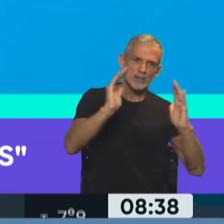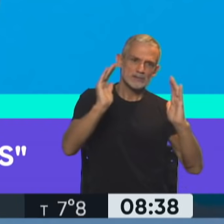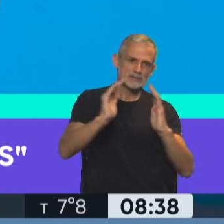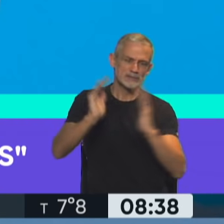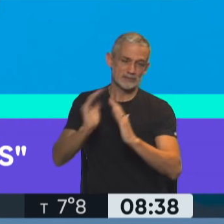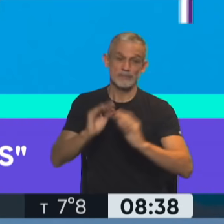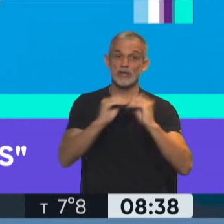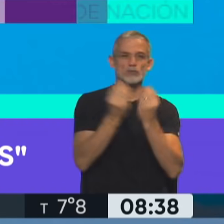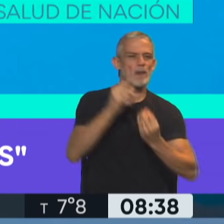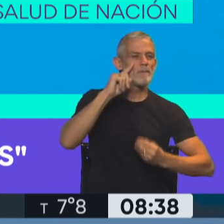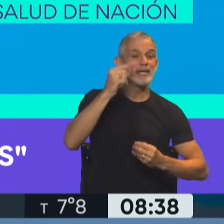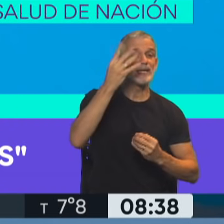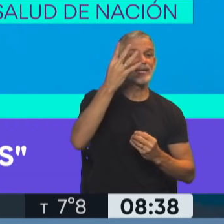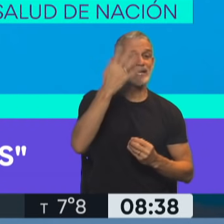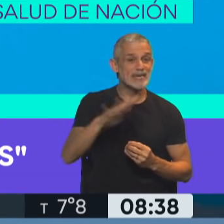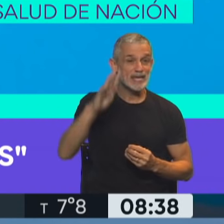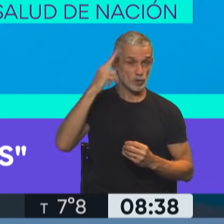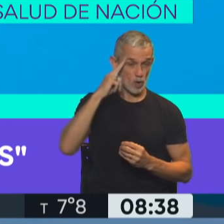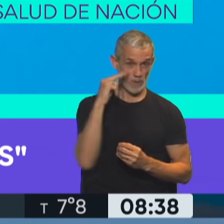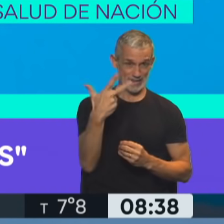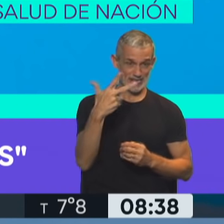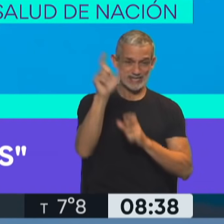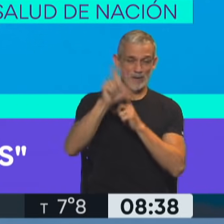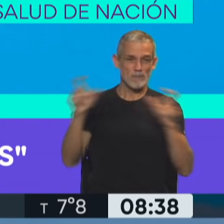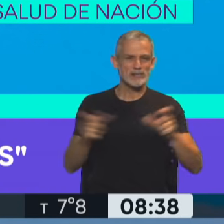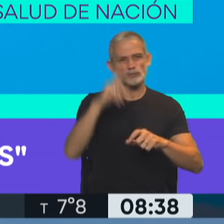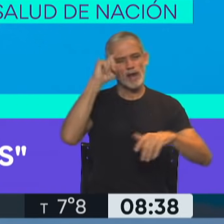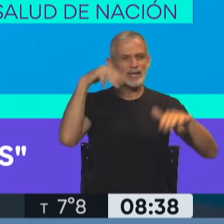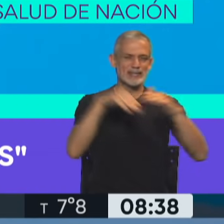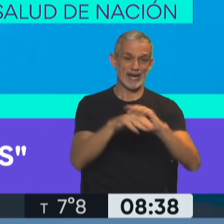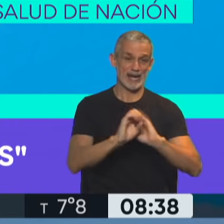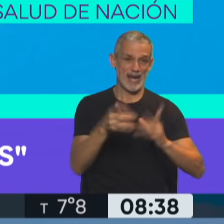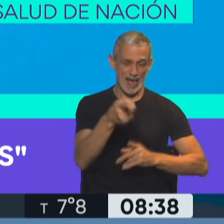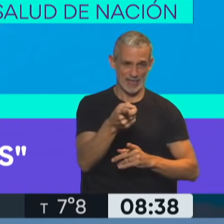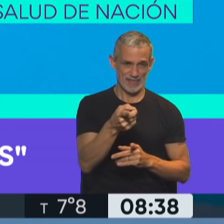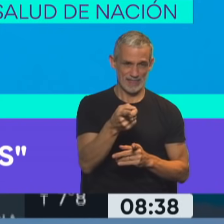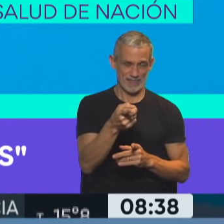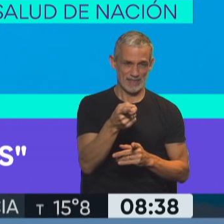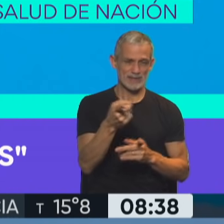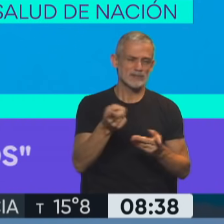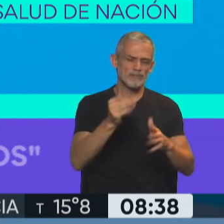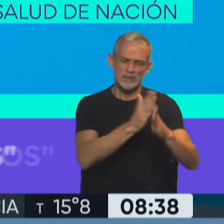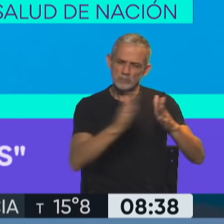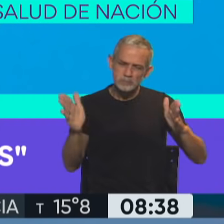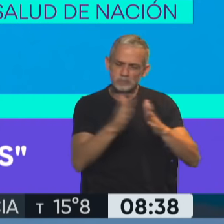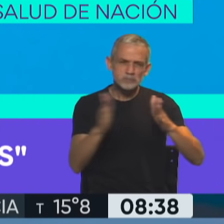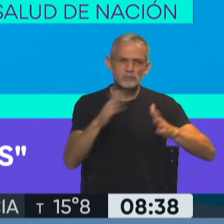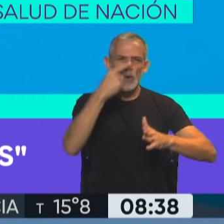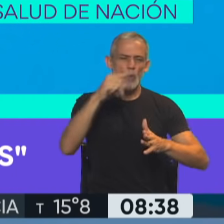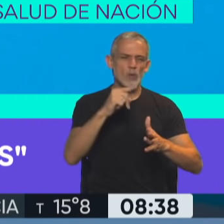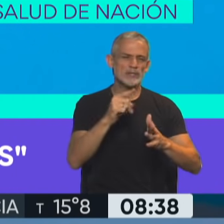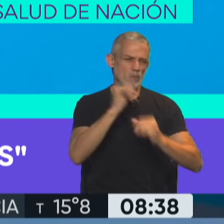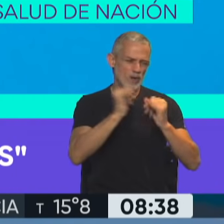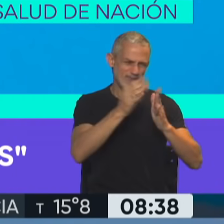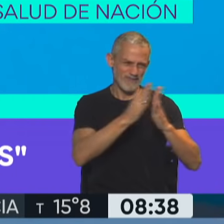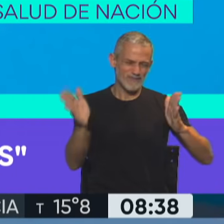Tenemos 1.593 personas internadas en terapia intensiva durante el último reporte, y